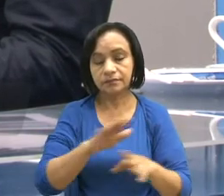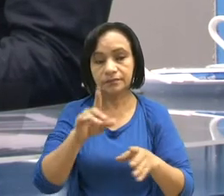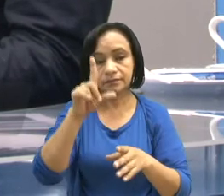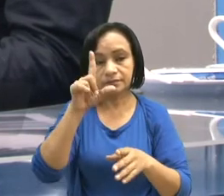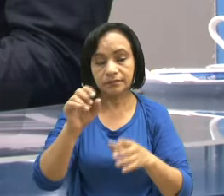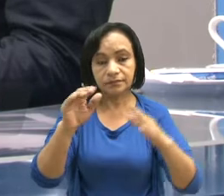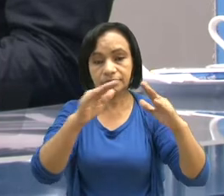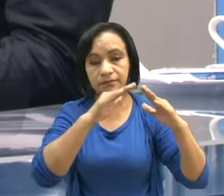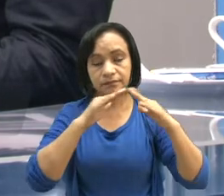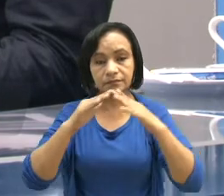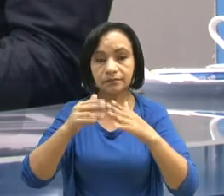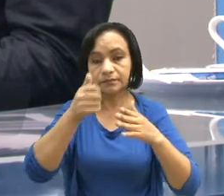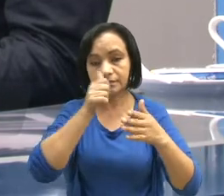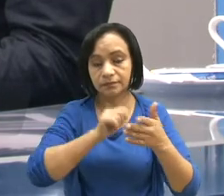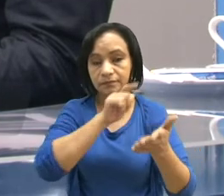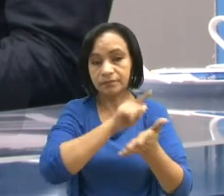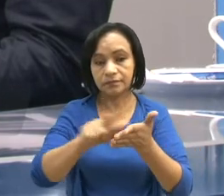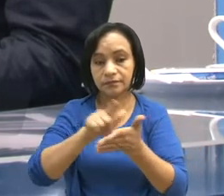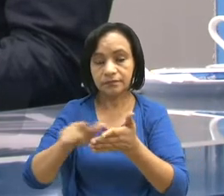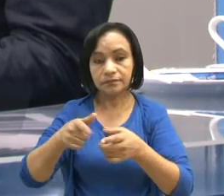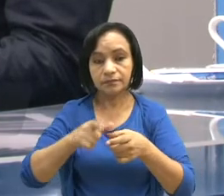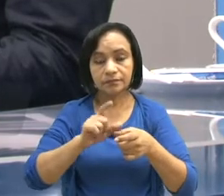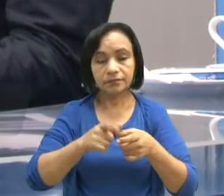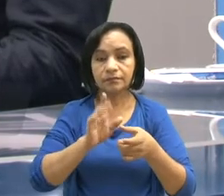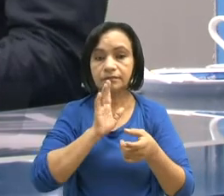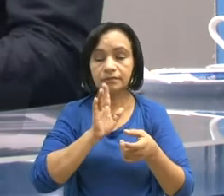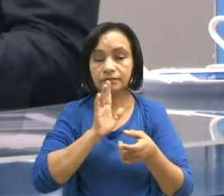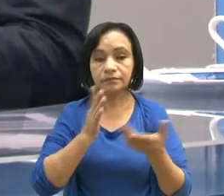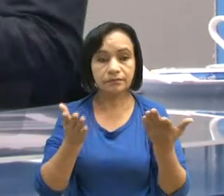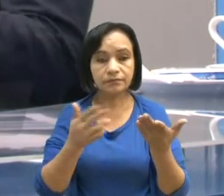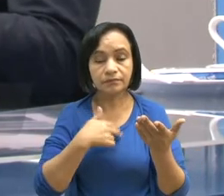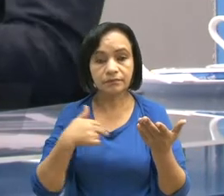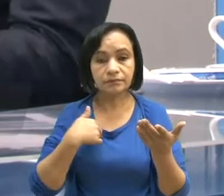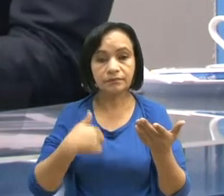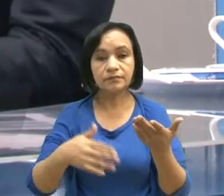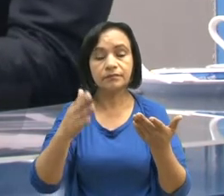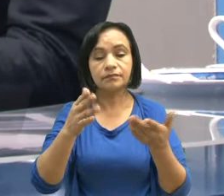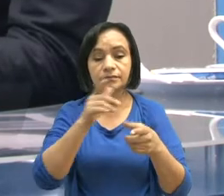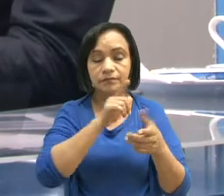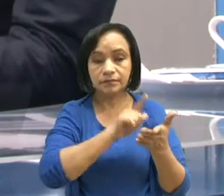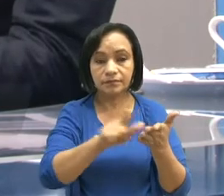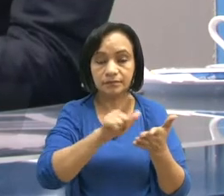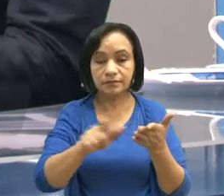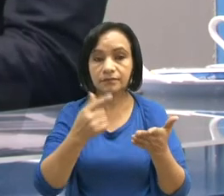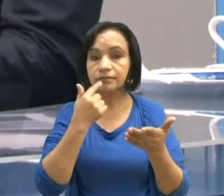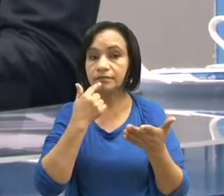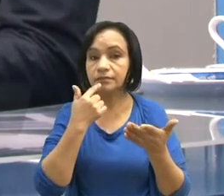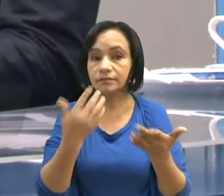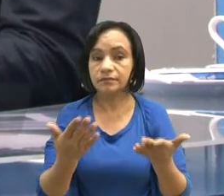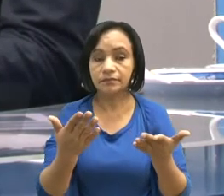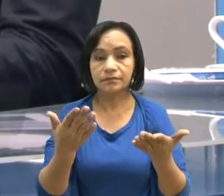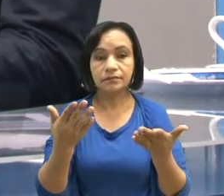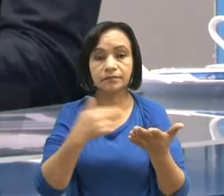en alcantarillado con saneamiento. Ya no hablamos de alcantarillado sanitario, hablamos de saneamiento, porque realmente